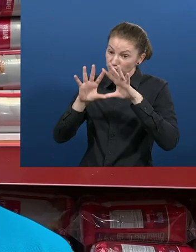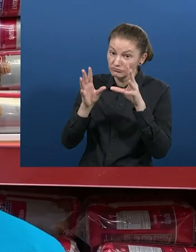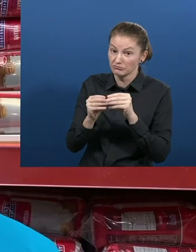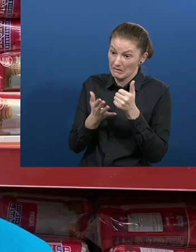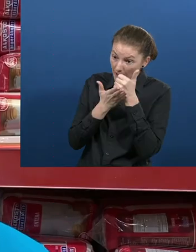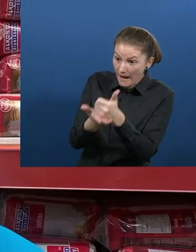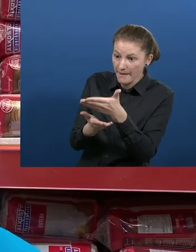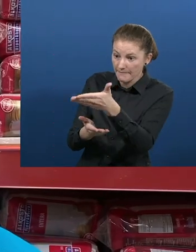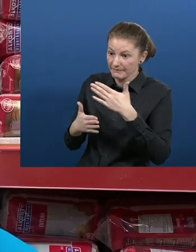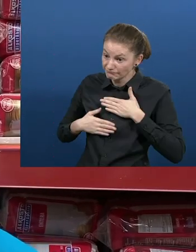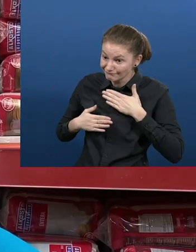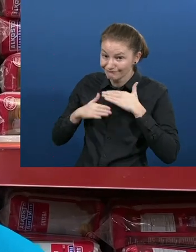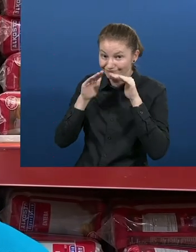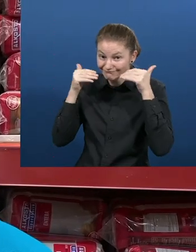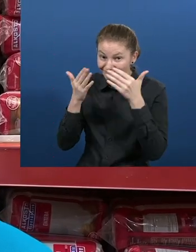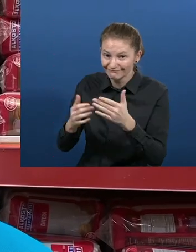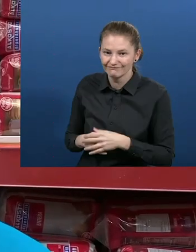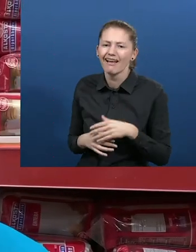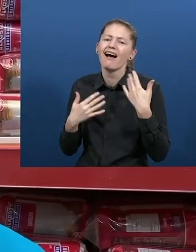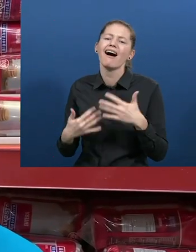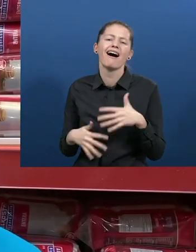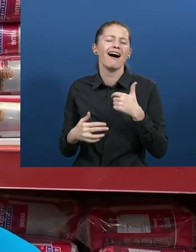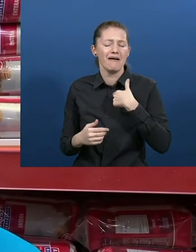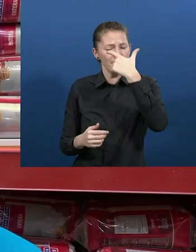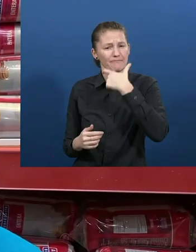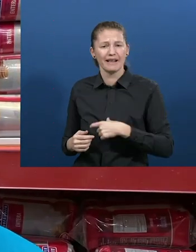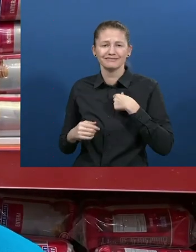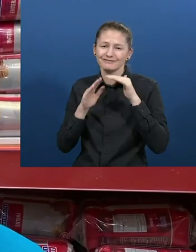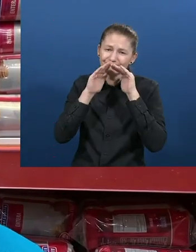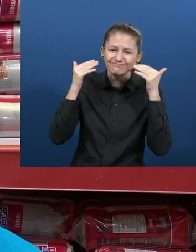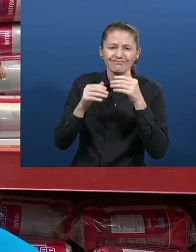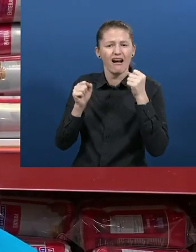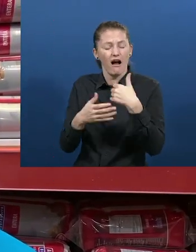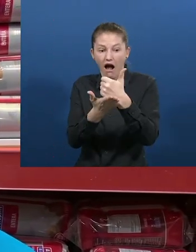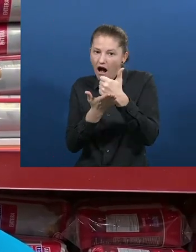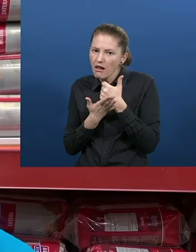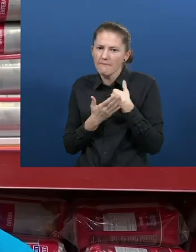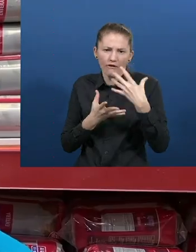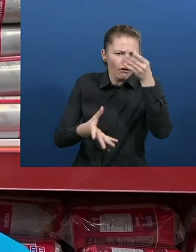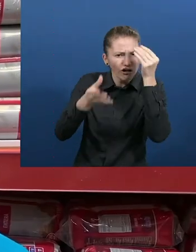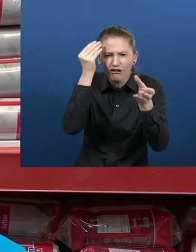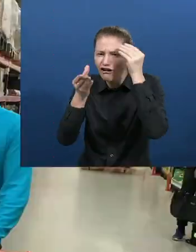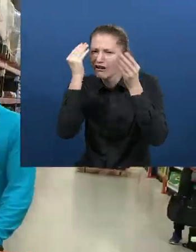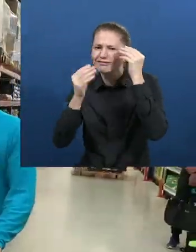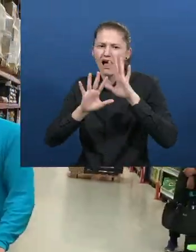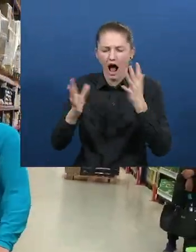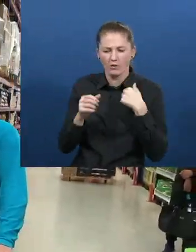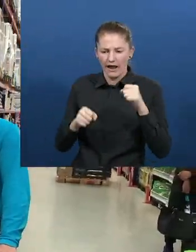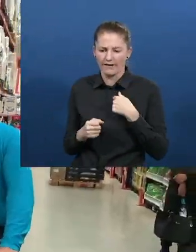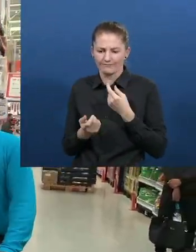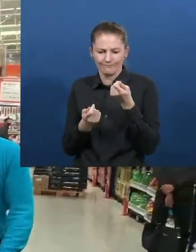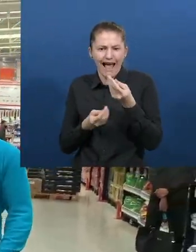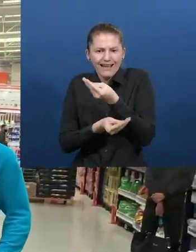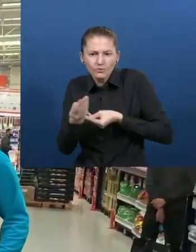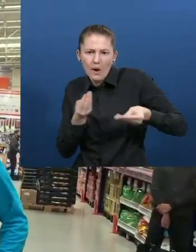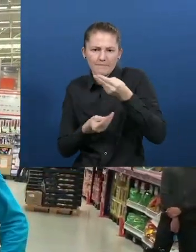Me hace crecer como persona, también tener el aprender lo que es el aporte, lo que es a la casa